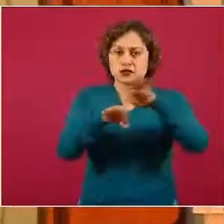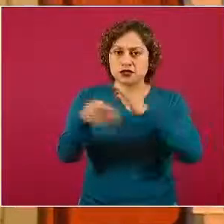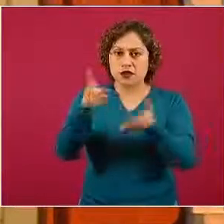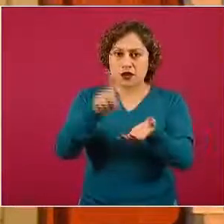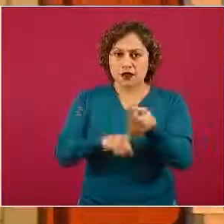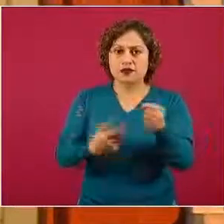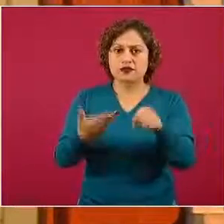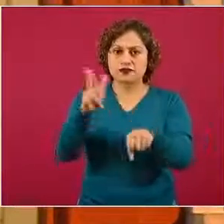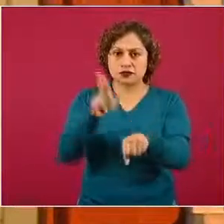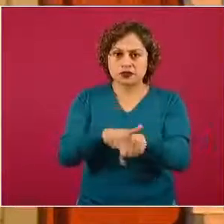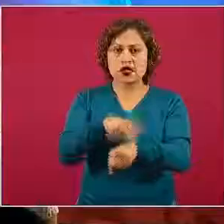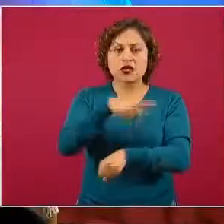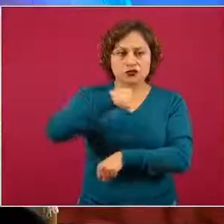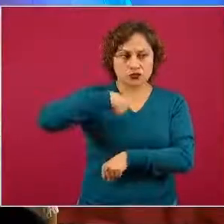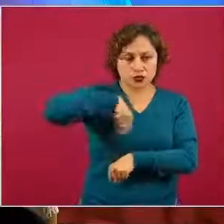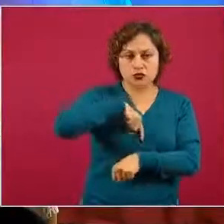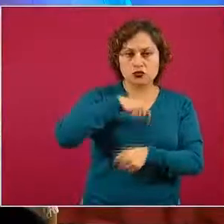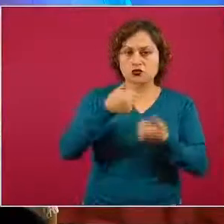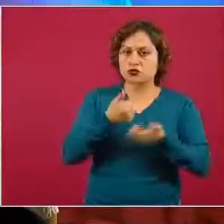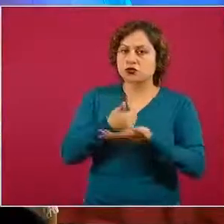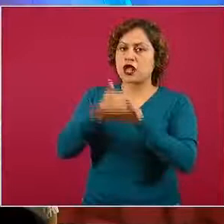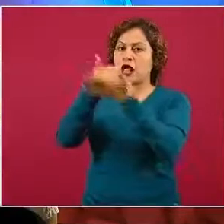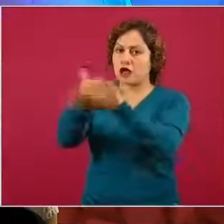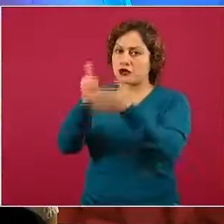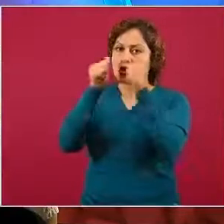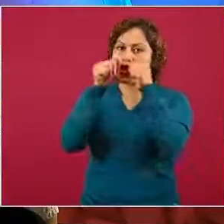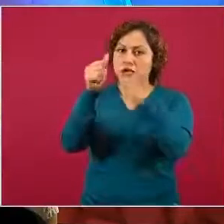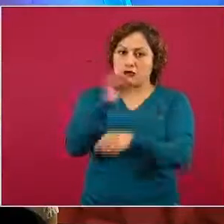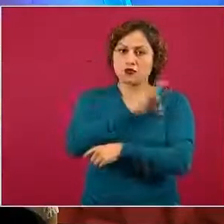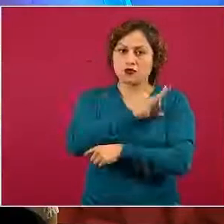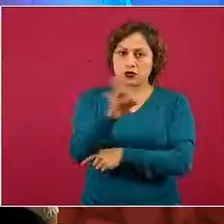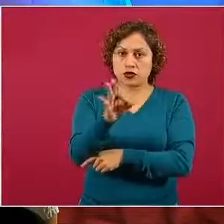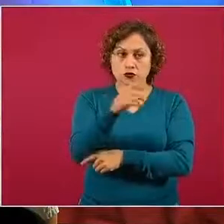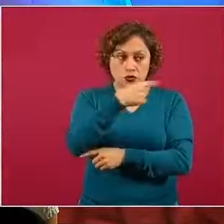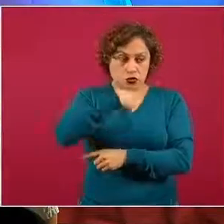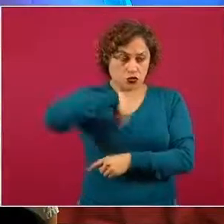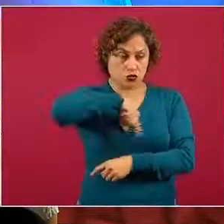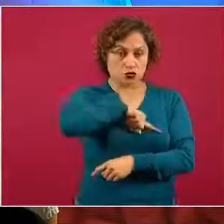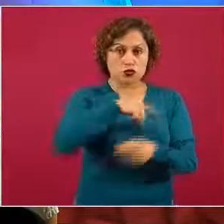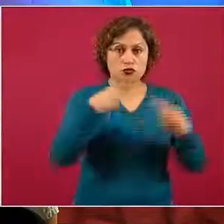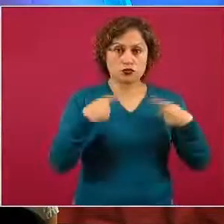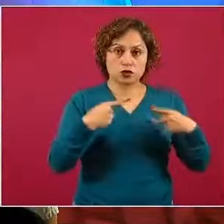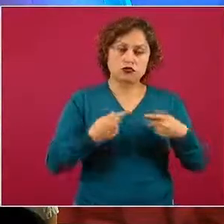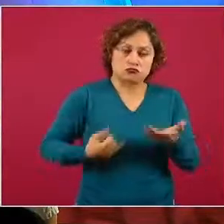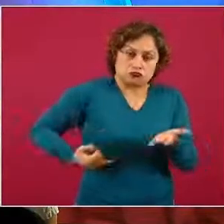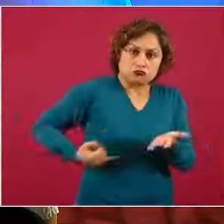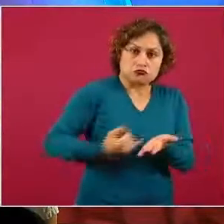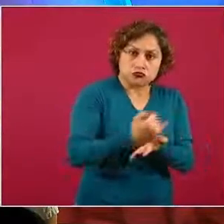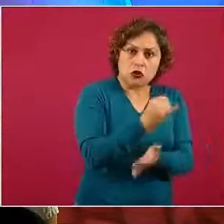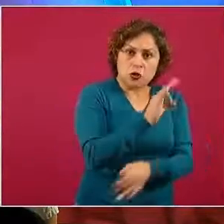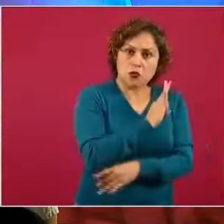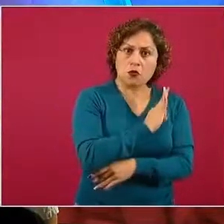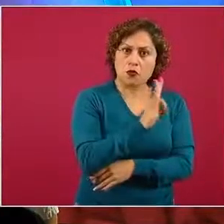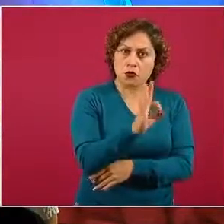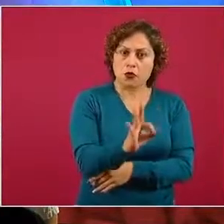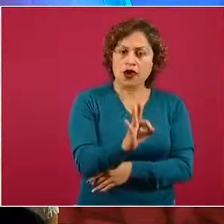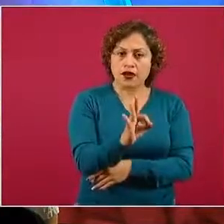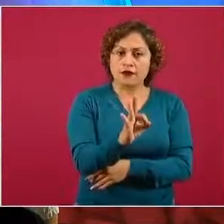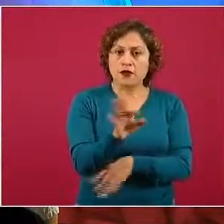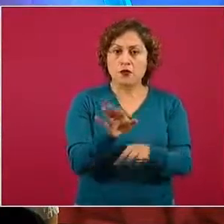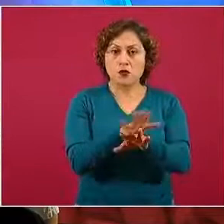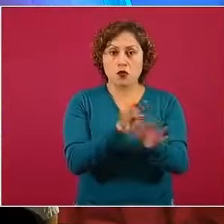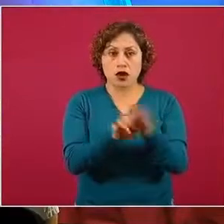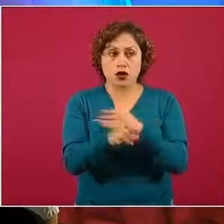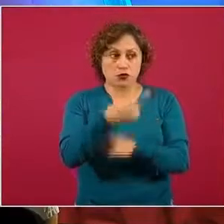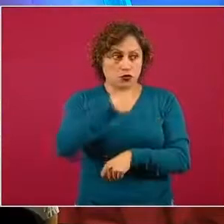en nuestras manos. Nosotros tenemos la capacidad de tomar decisiones y que de estas decisiones que nosotros